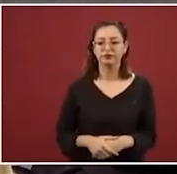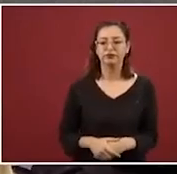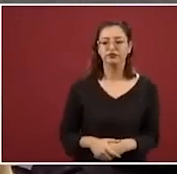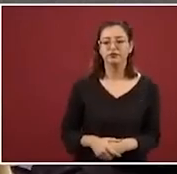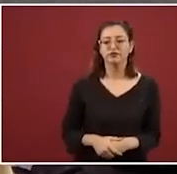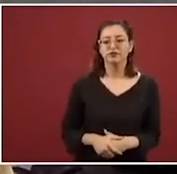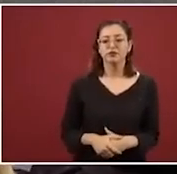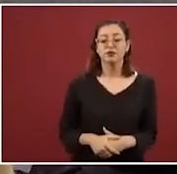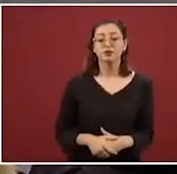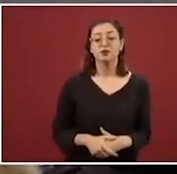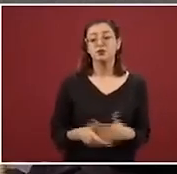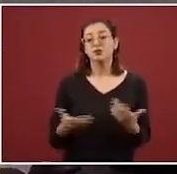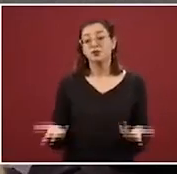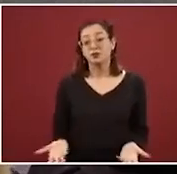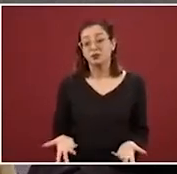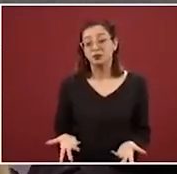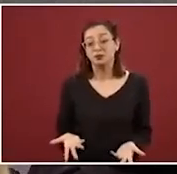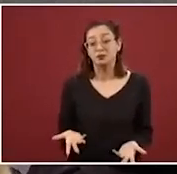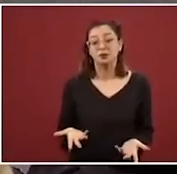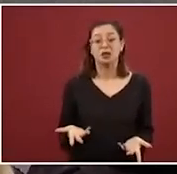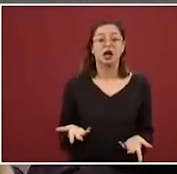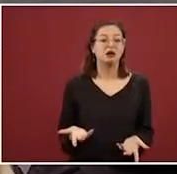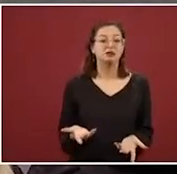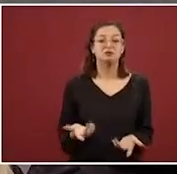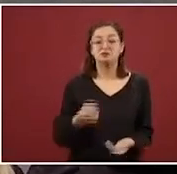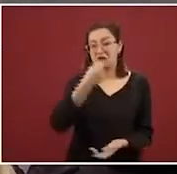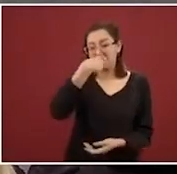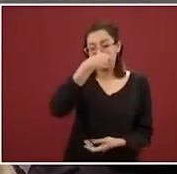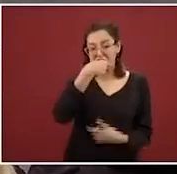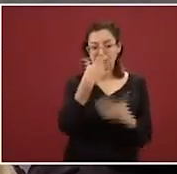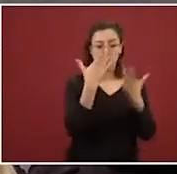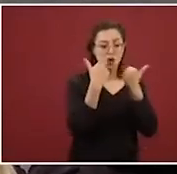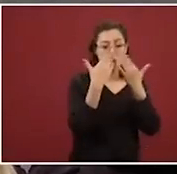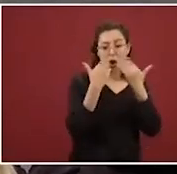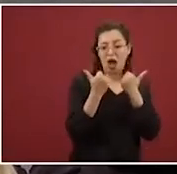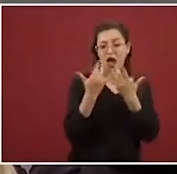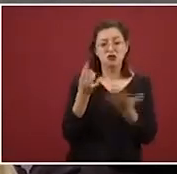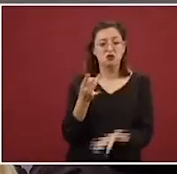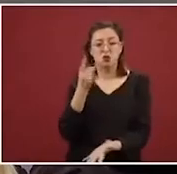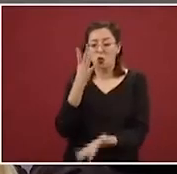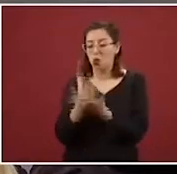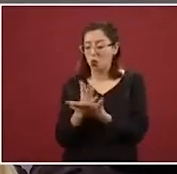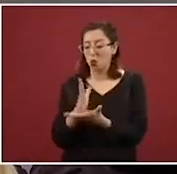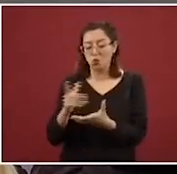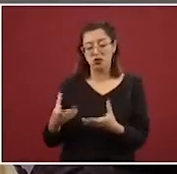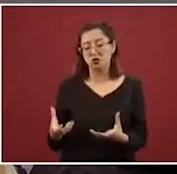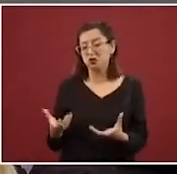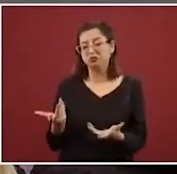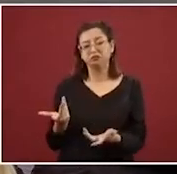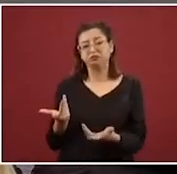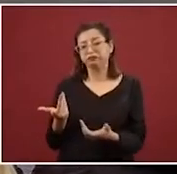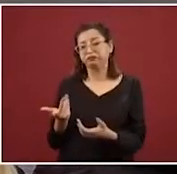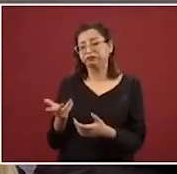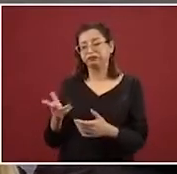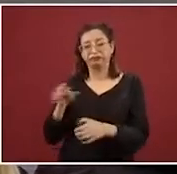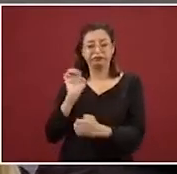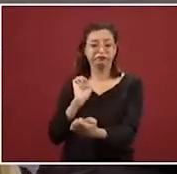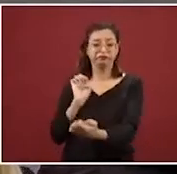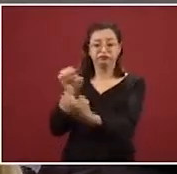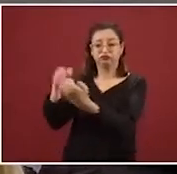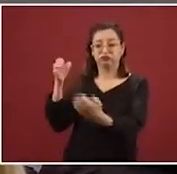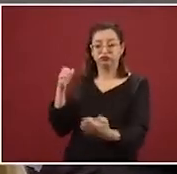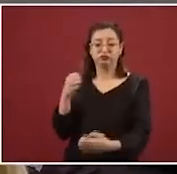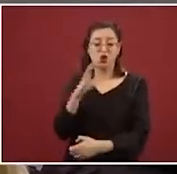ni pone en riesgo la salud, en verdad le toman el pelo a la gente, no es competencia de COFEPRIS, pero sí es competencia